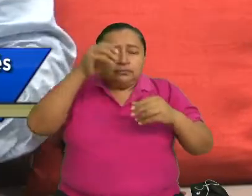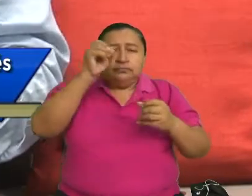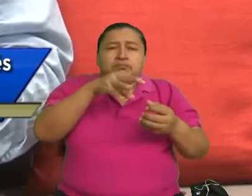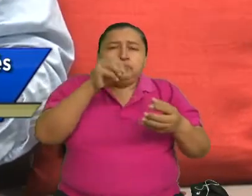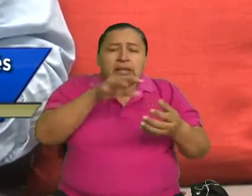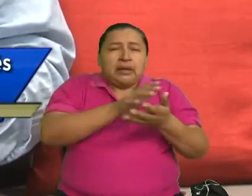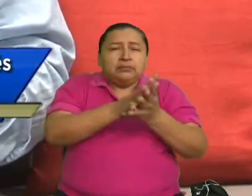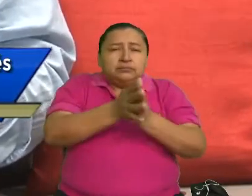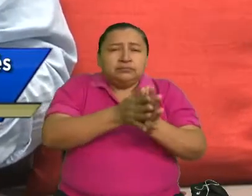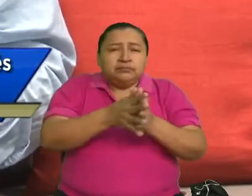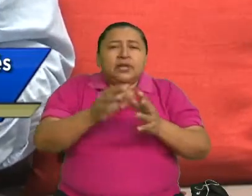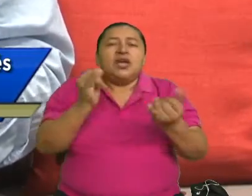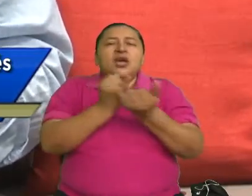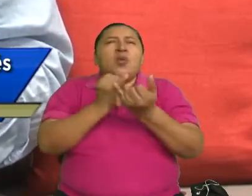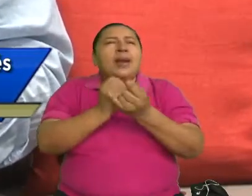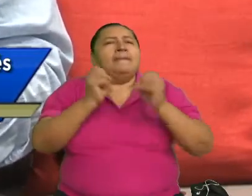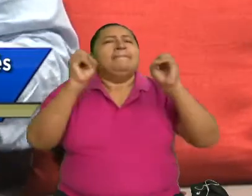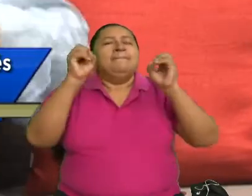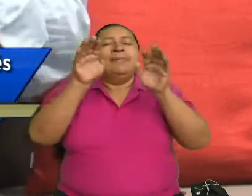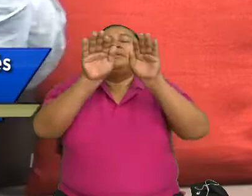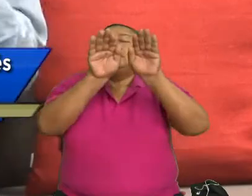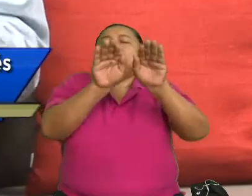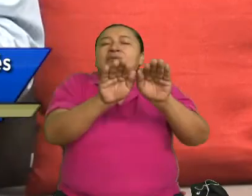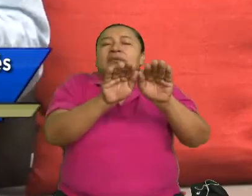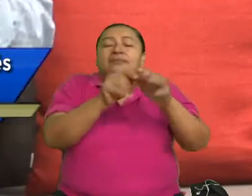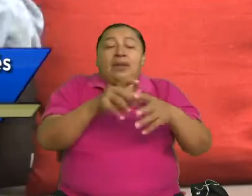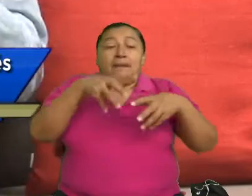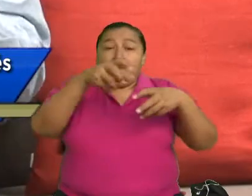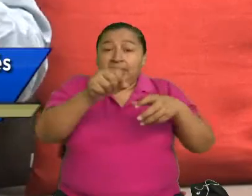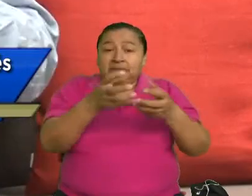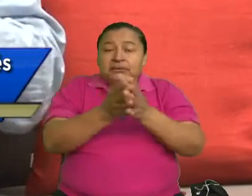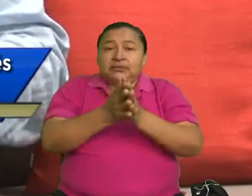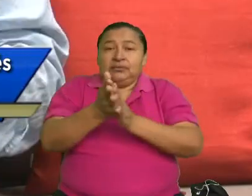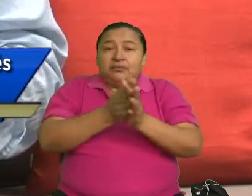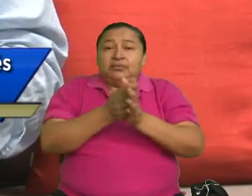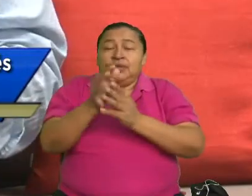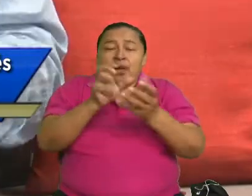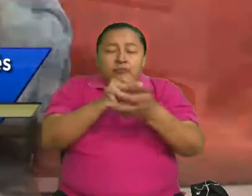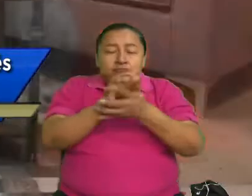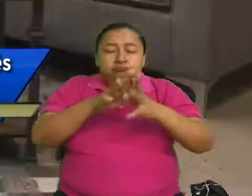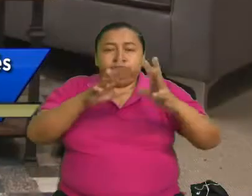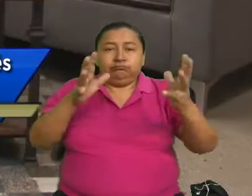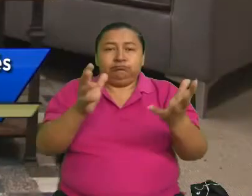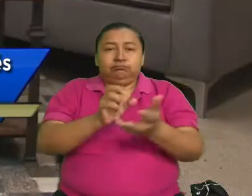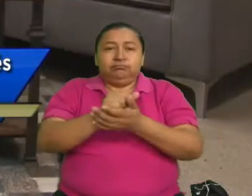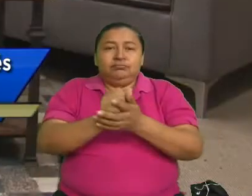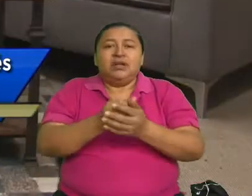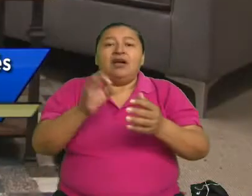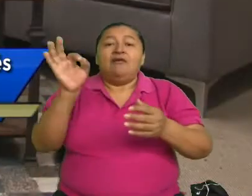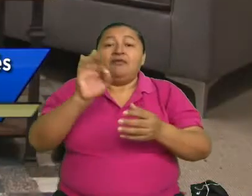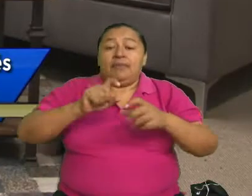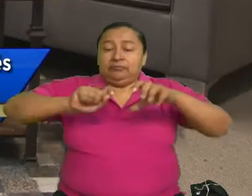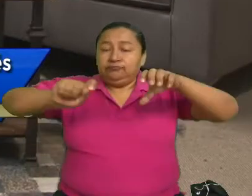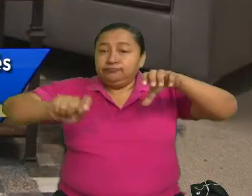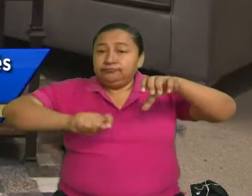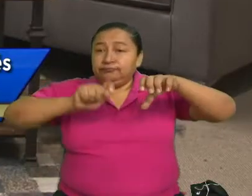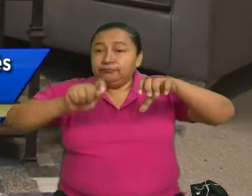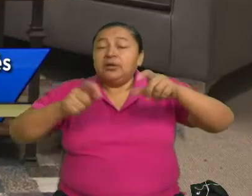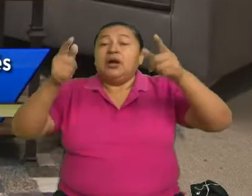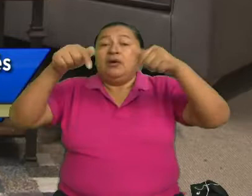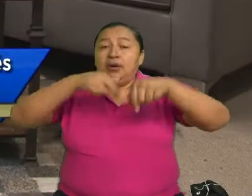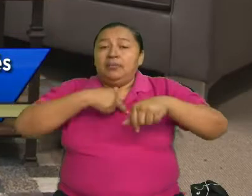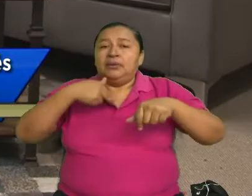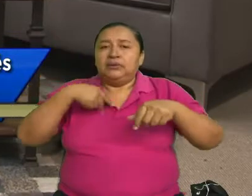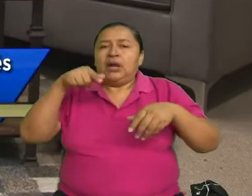agua, parece que le echara una bendición, la masa, una luna, la forma de moler. Eso lo vamos a hacer ahora. Estoy